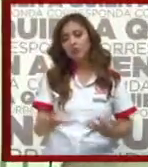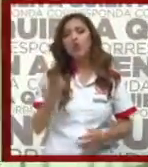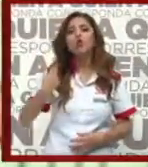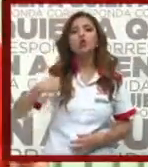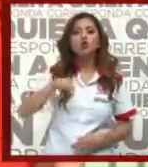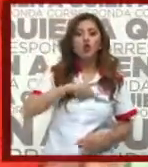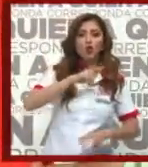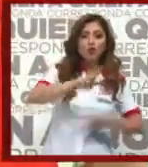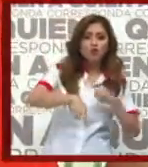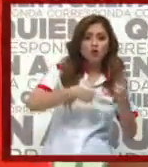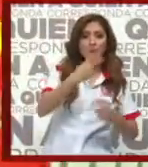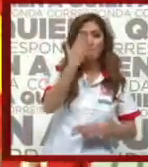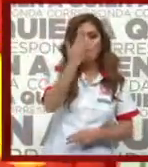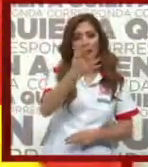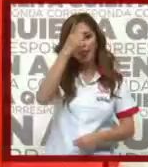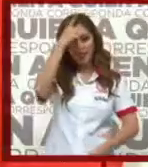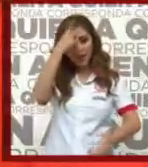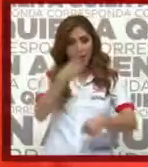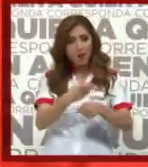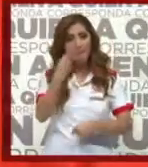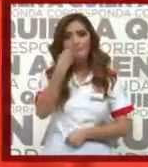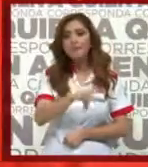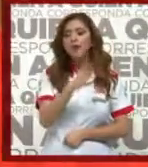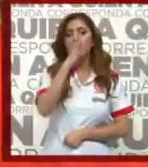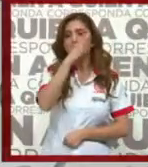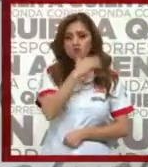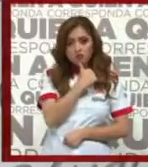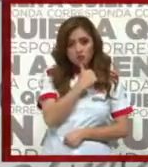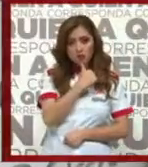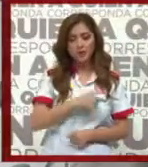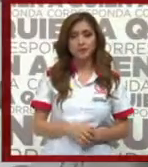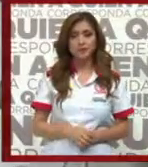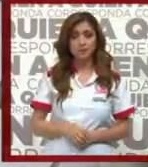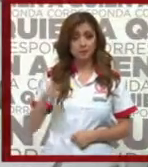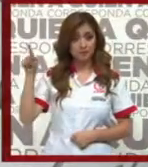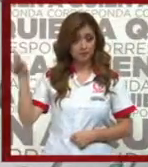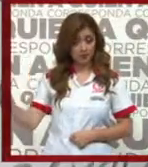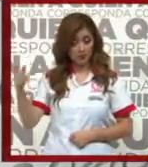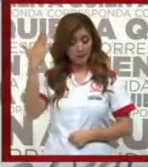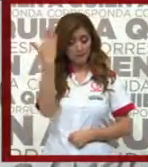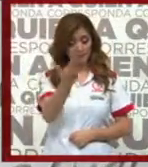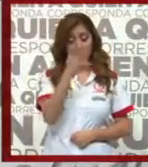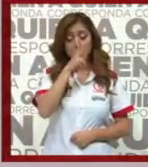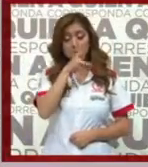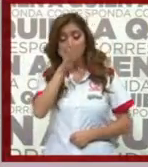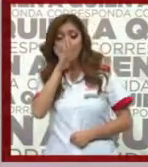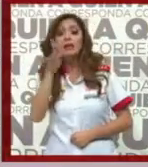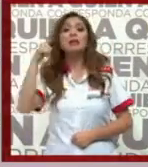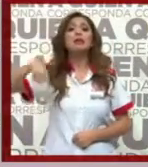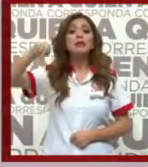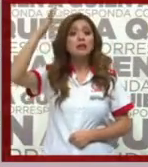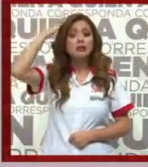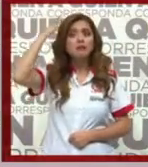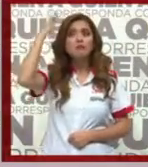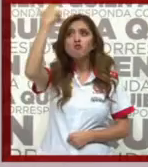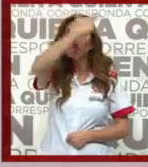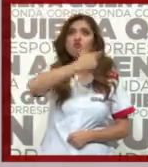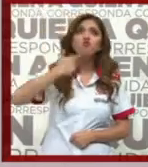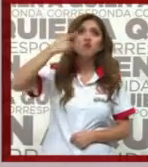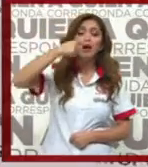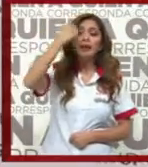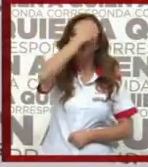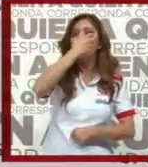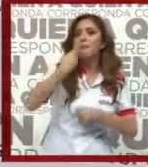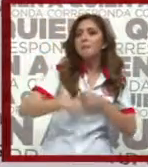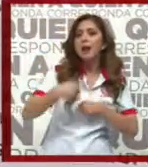los directivos de la institución, pero fue imposible. Piden que las autoridades educativas evalúen los riesgos de la escuela para que